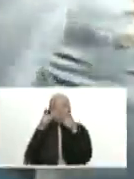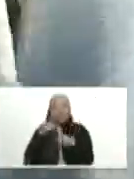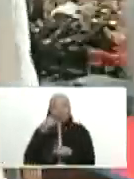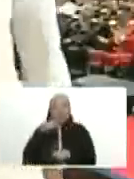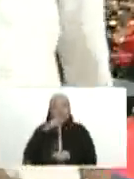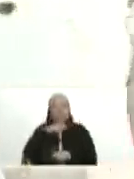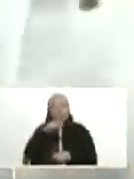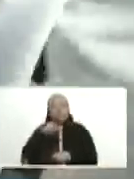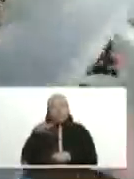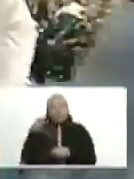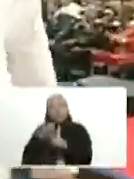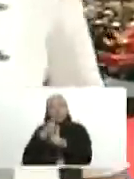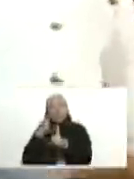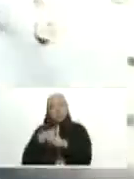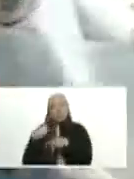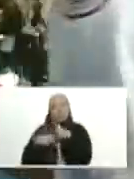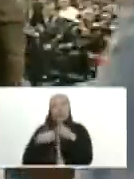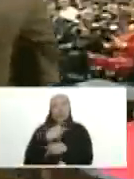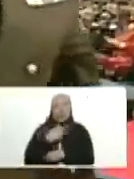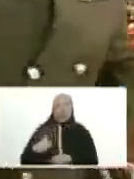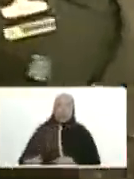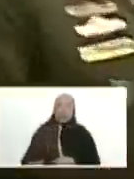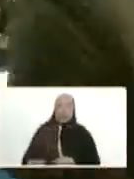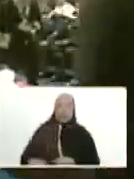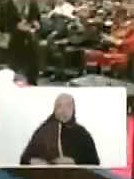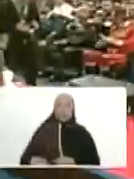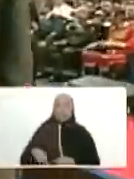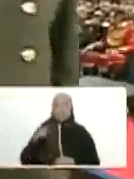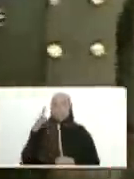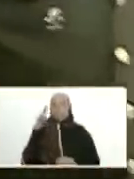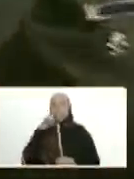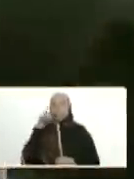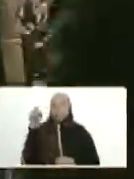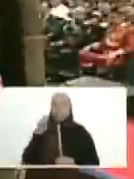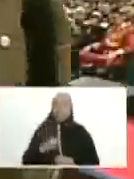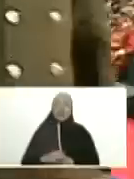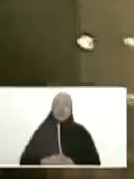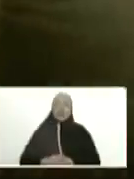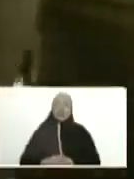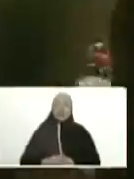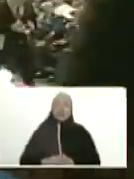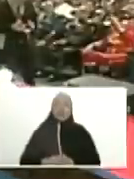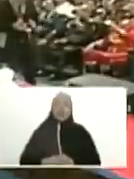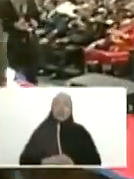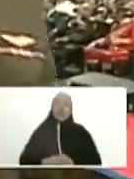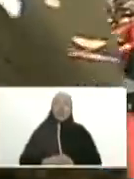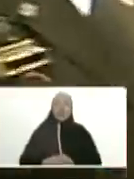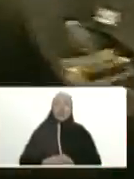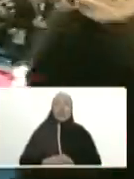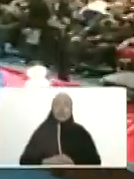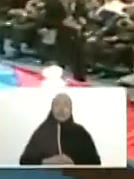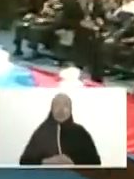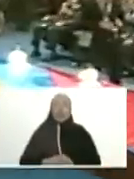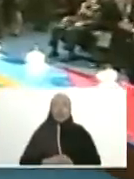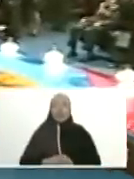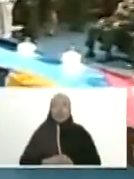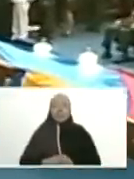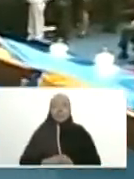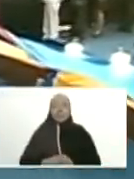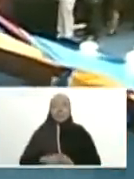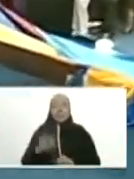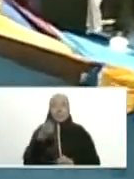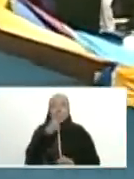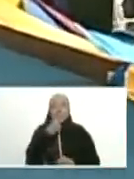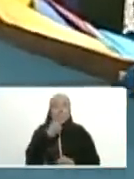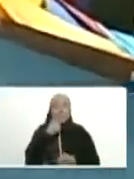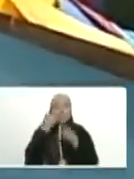protección del presidente de la República Bolivariana de Venezuela. En este sentido, más temprano el jefe de Estado publicaba